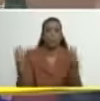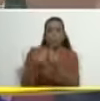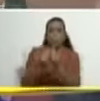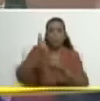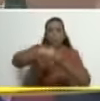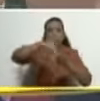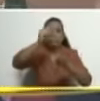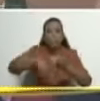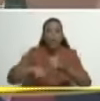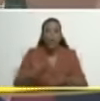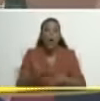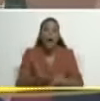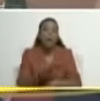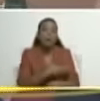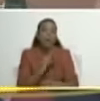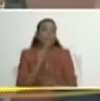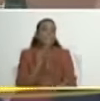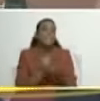porque estaba planteado